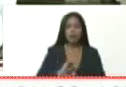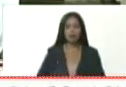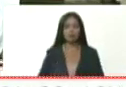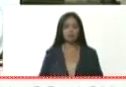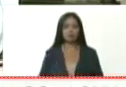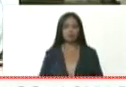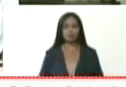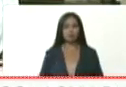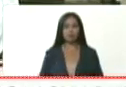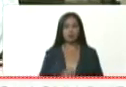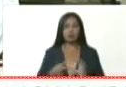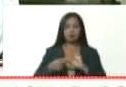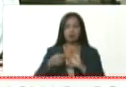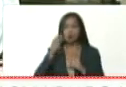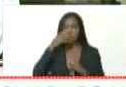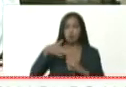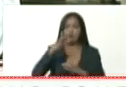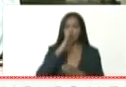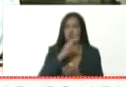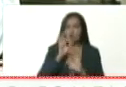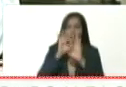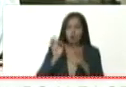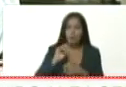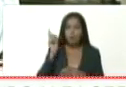cambiadas para el pueblo